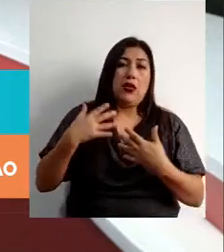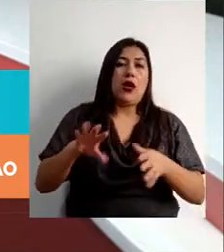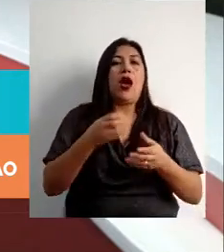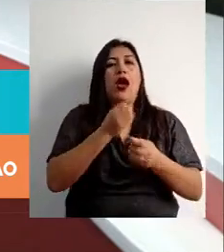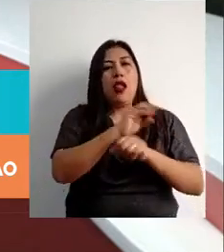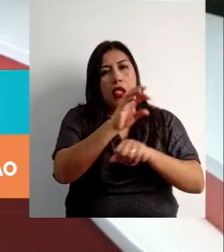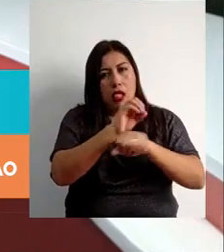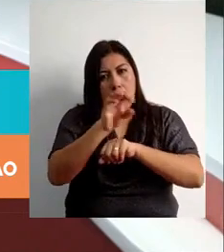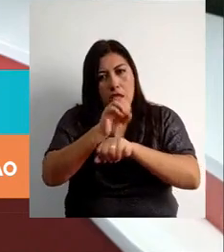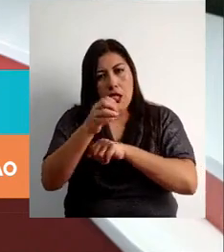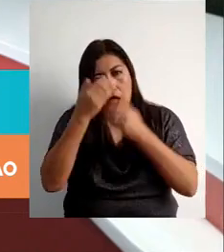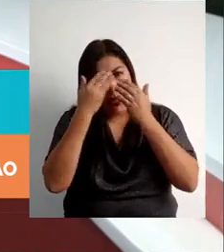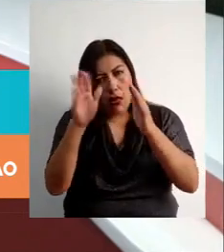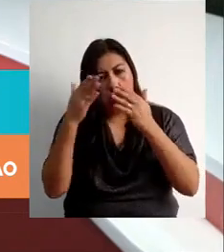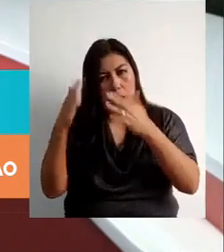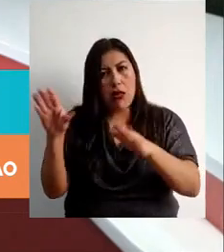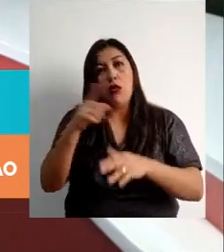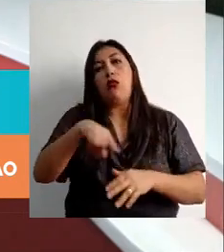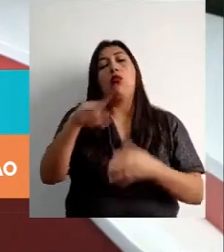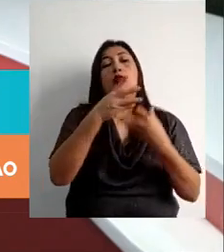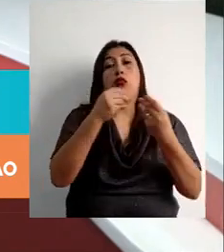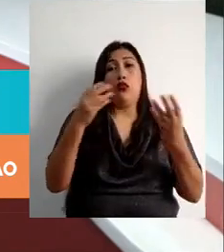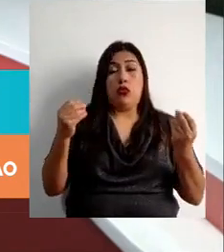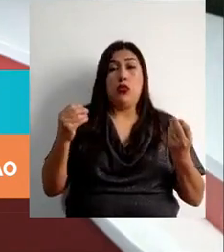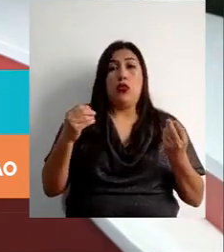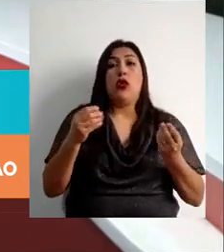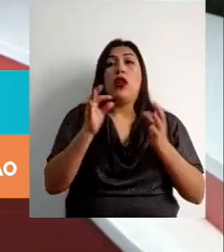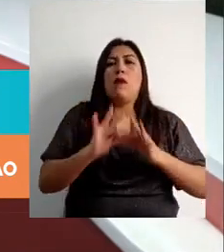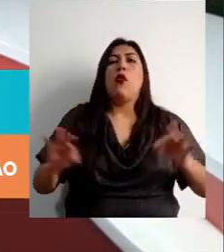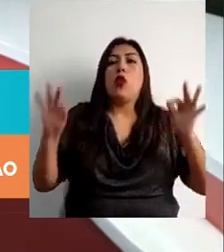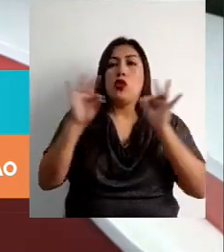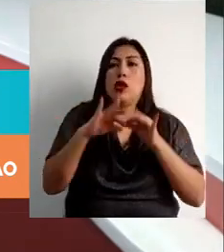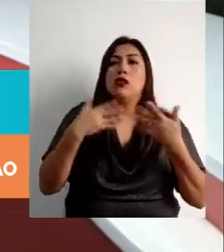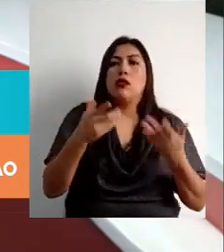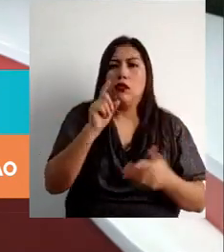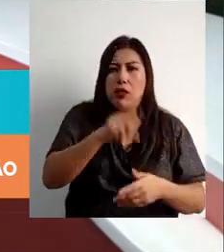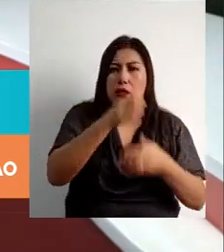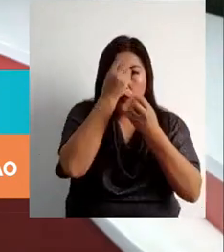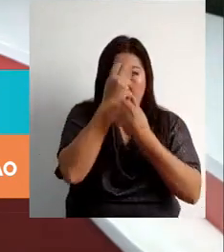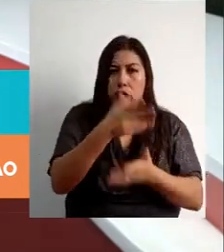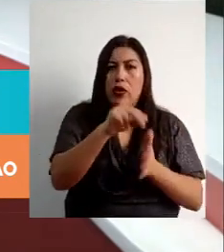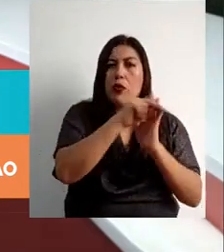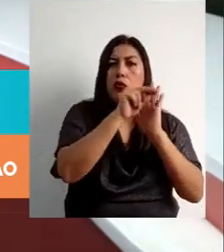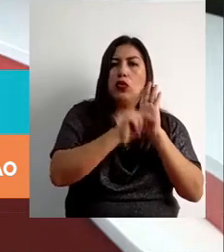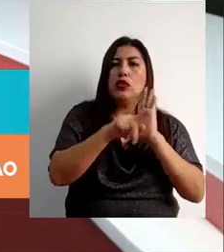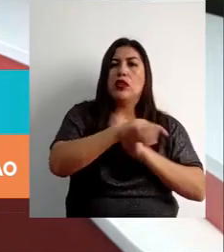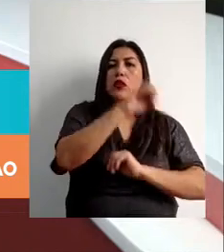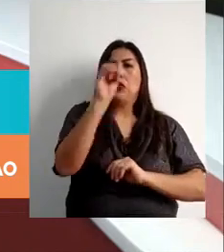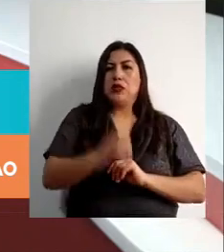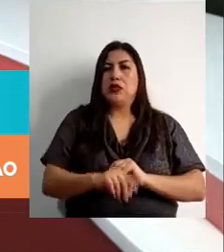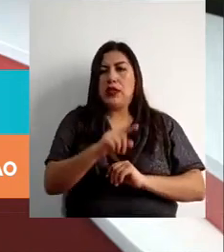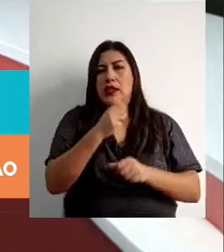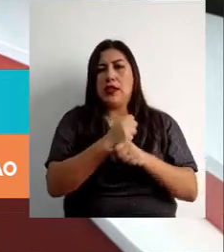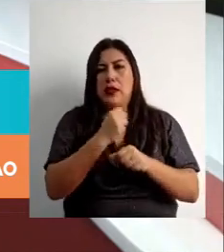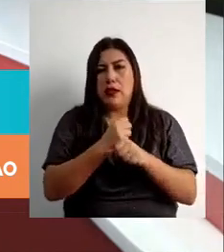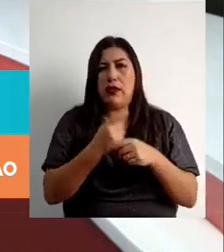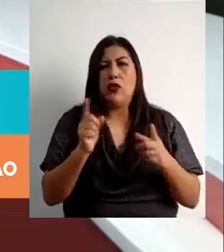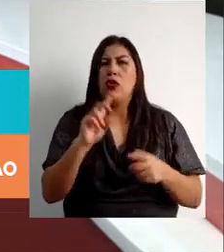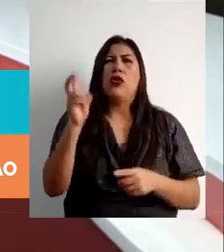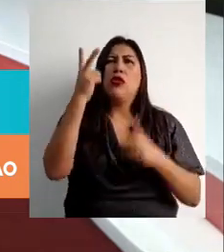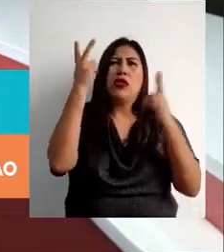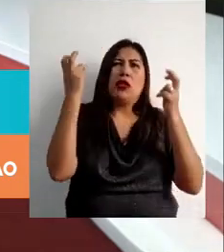en las cuales hemos sensibilizado sobre la importancia del cumplimiento de la cuota laboral, no solamente por un tema de responsabilidad